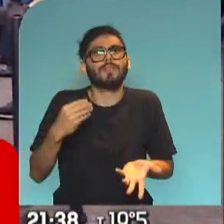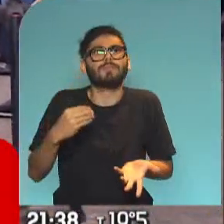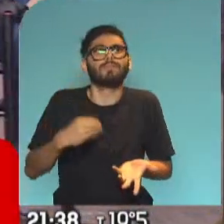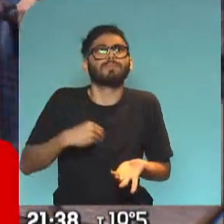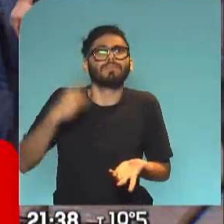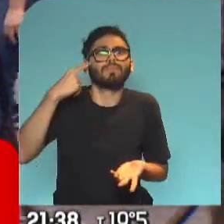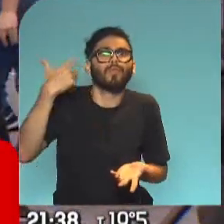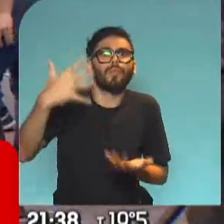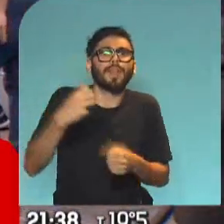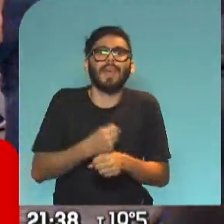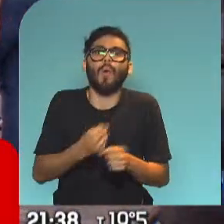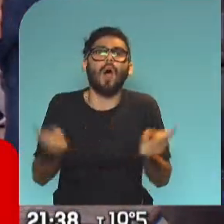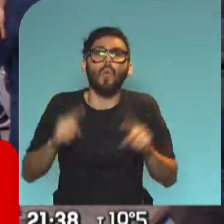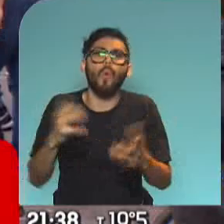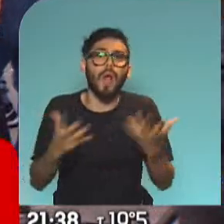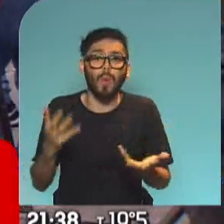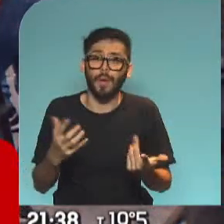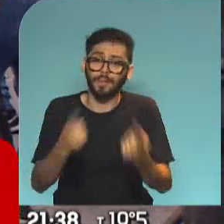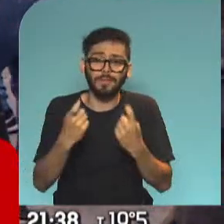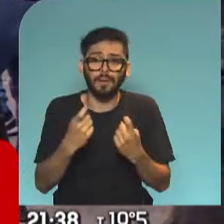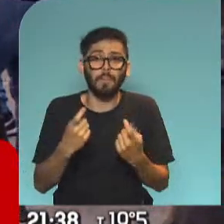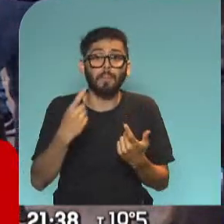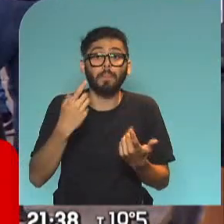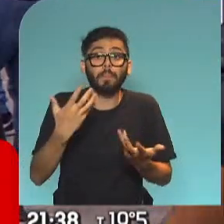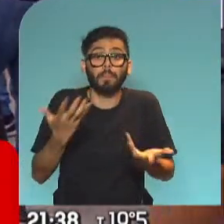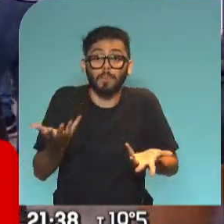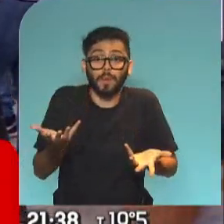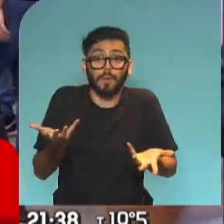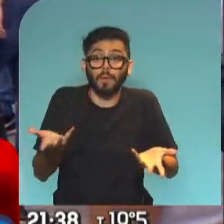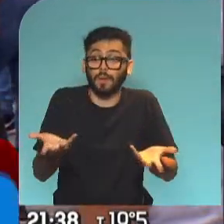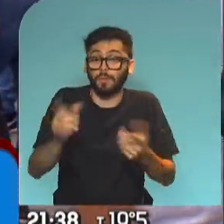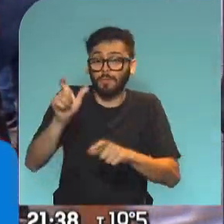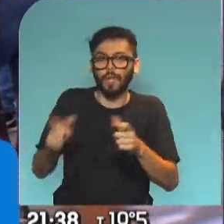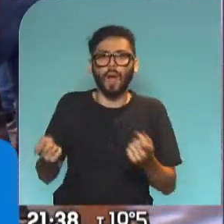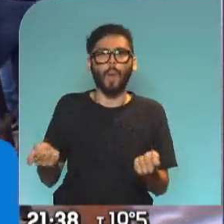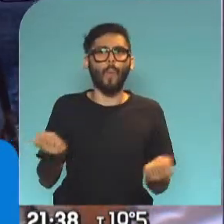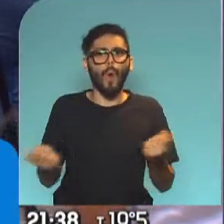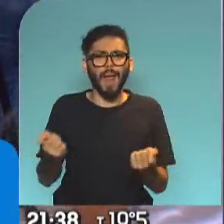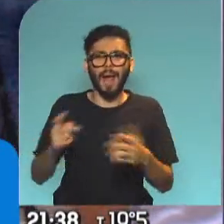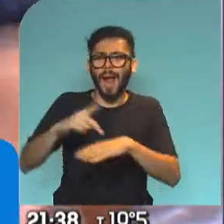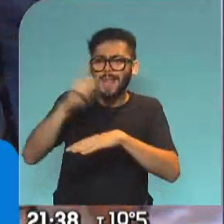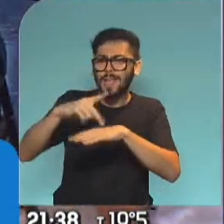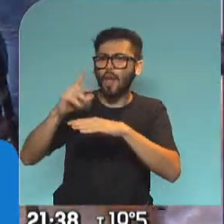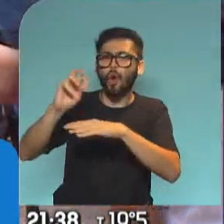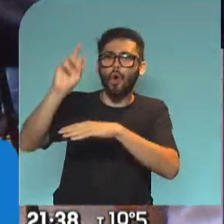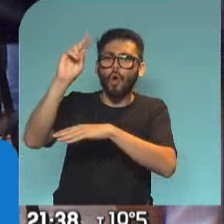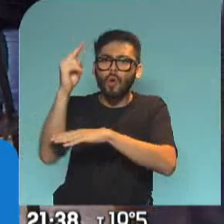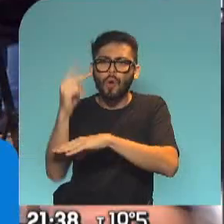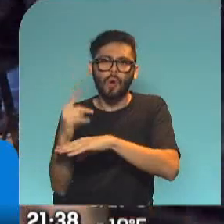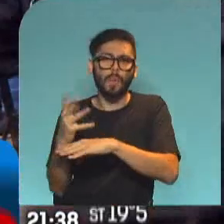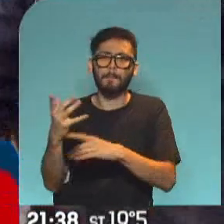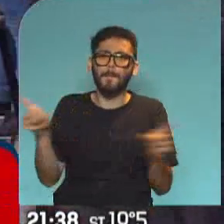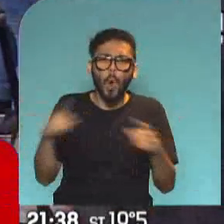volver a trabajar de alguna forma para que realmente puedan los bailarines, los acróbatas, los cantantes, los